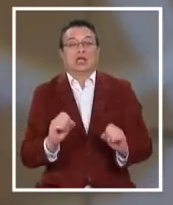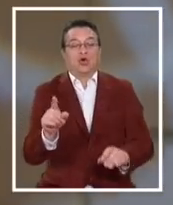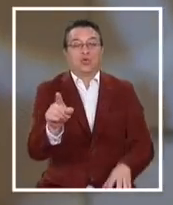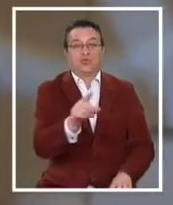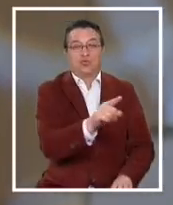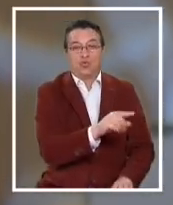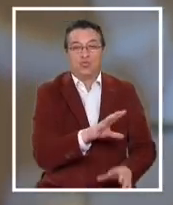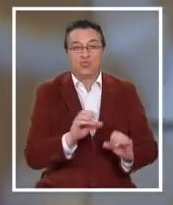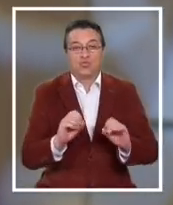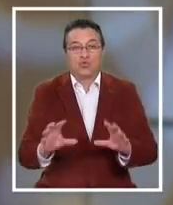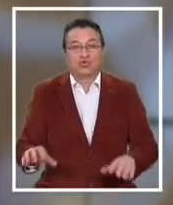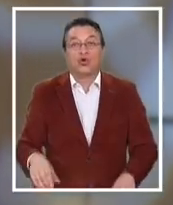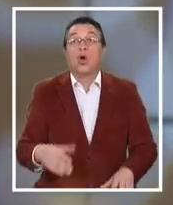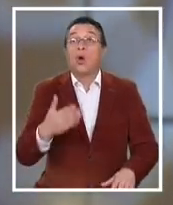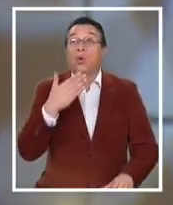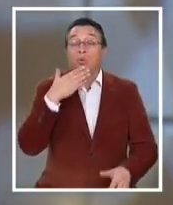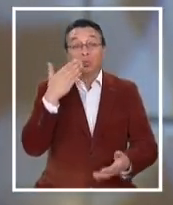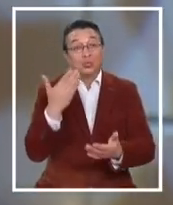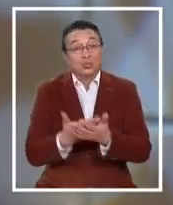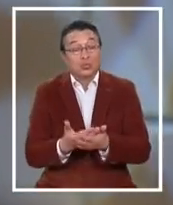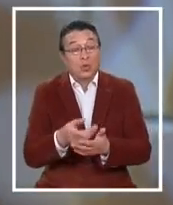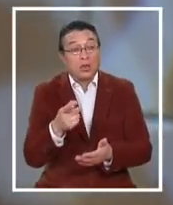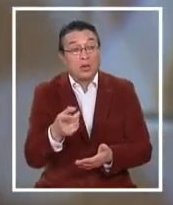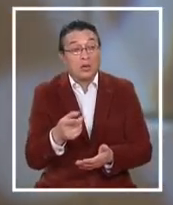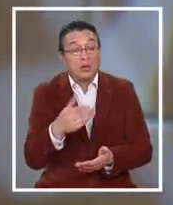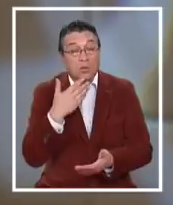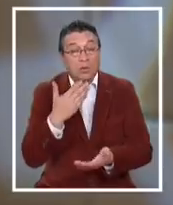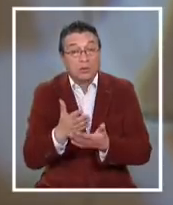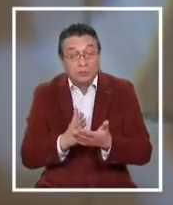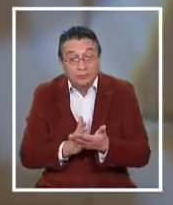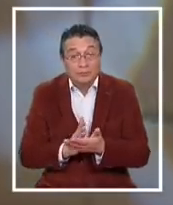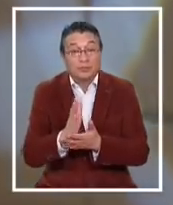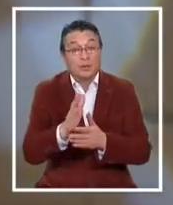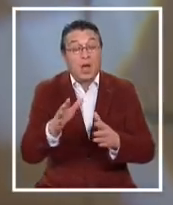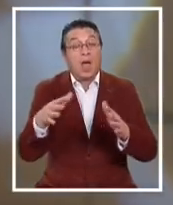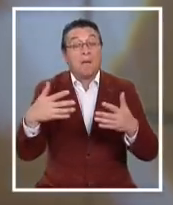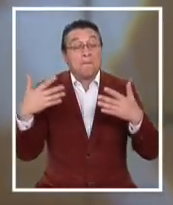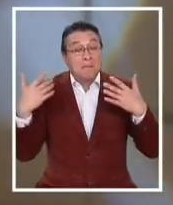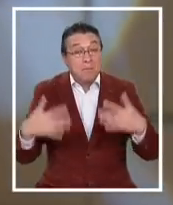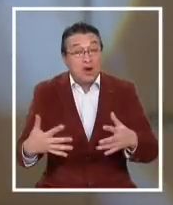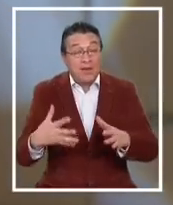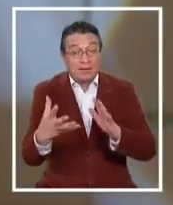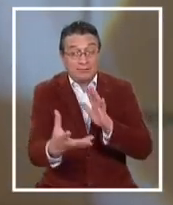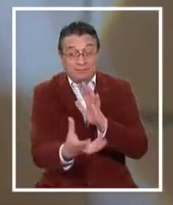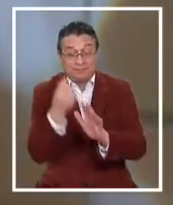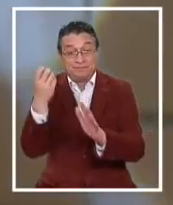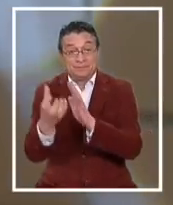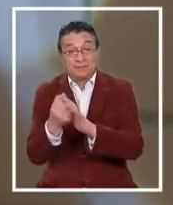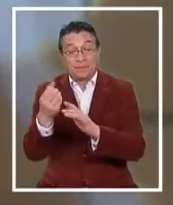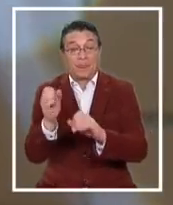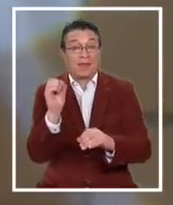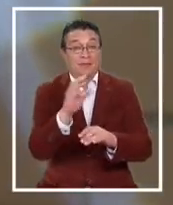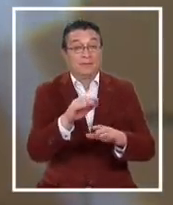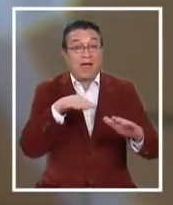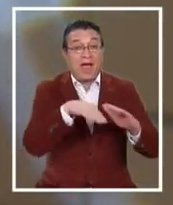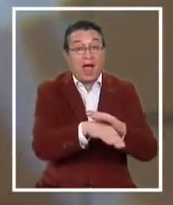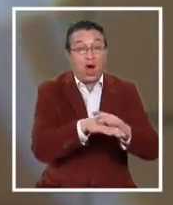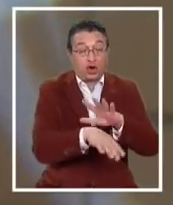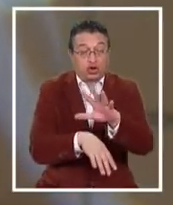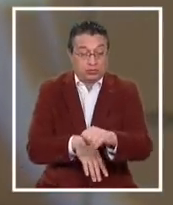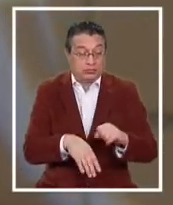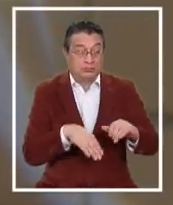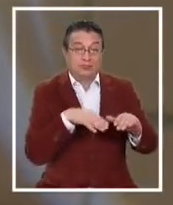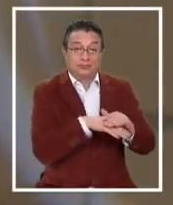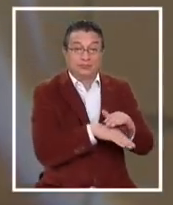Entonces, cuando parte sustantiva de los retiros han ido a parar ahorro, la pregunta que